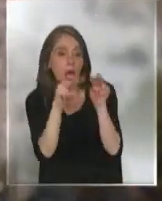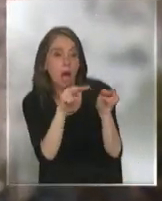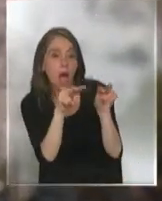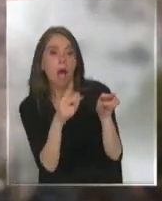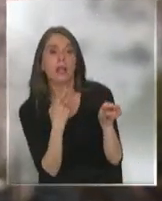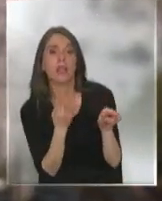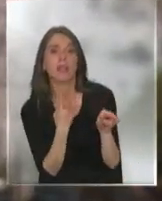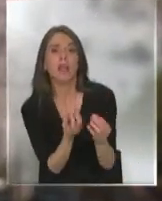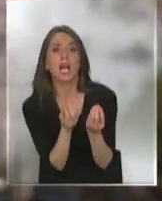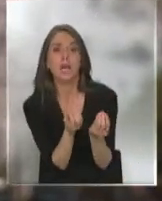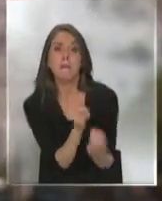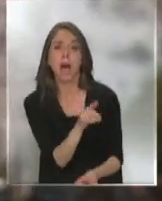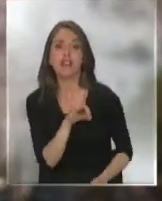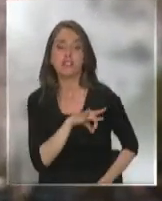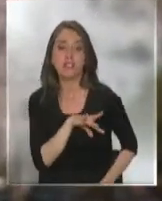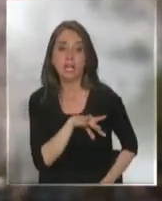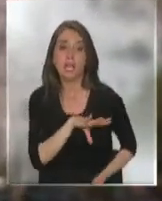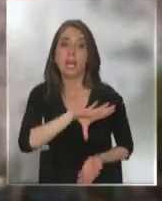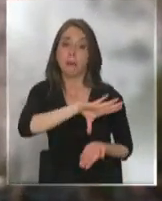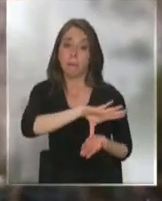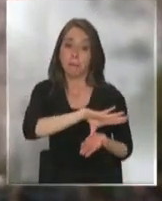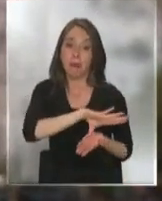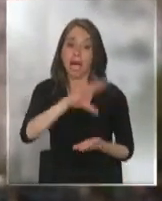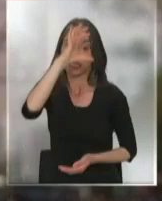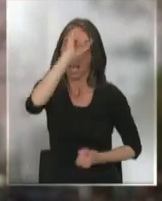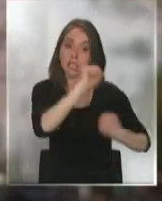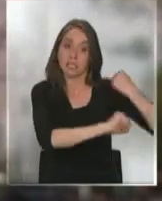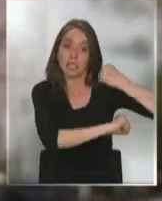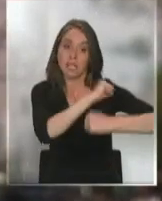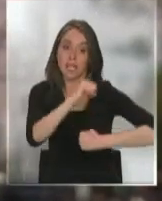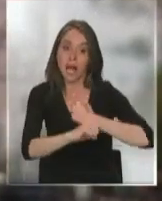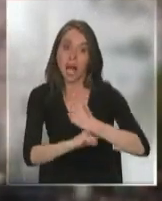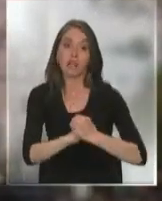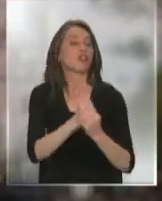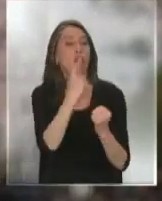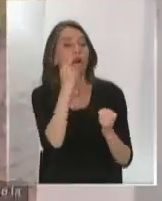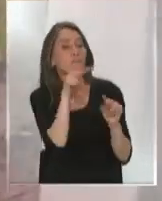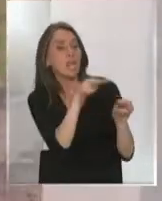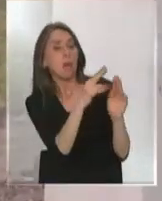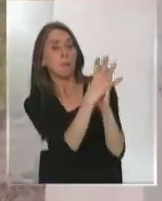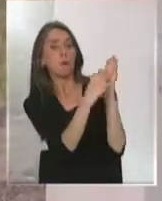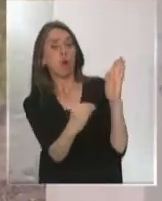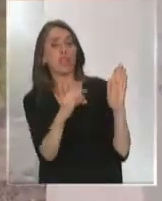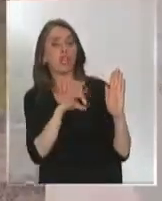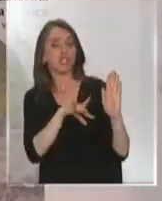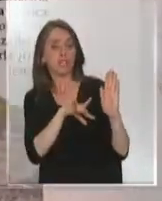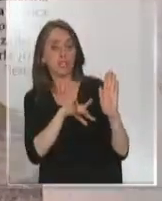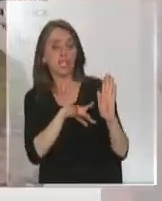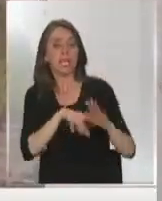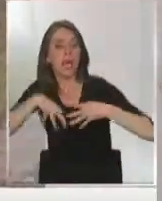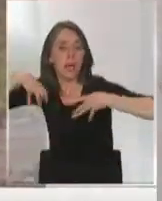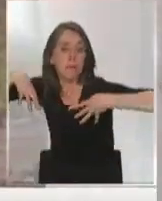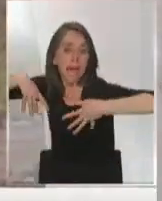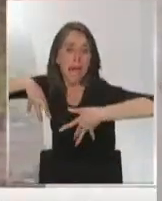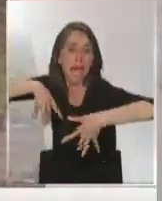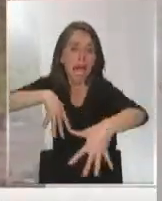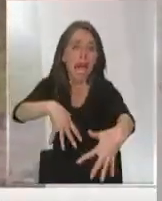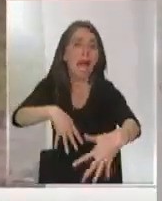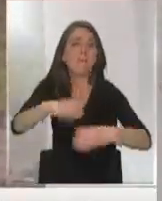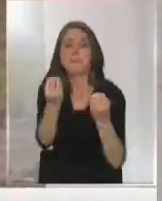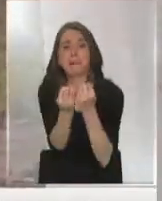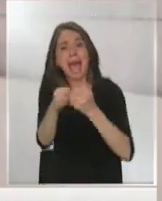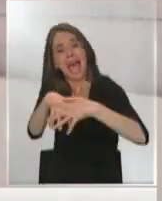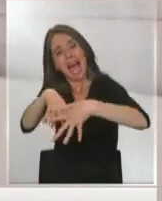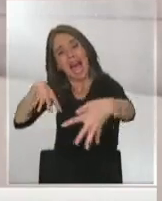mucho interés lo que está pasando en Chile, un país que acá por años fue visto como el modelo a seguir. Y la manifestación más masiva desde el retorno